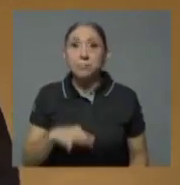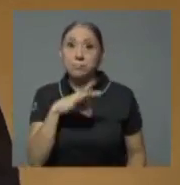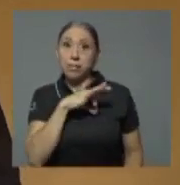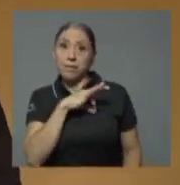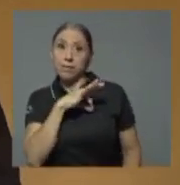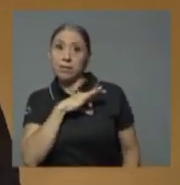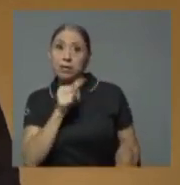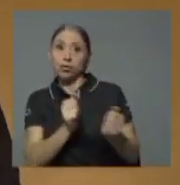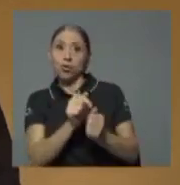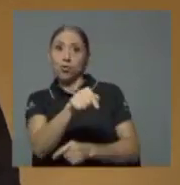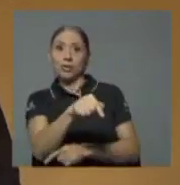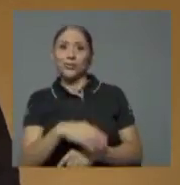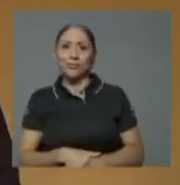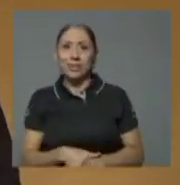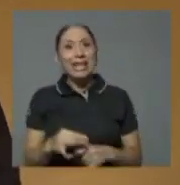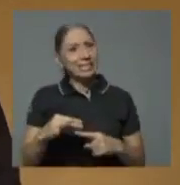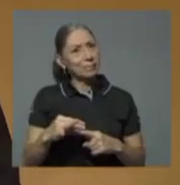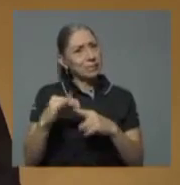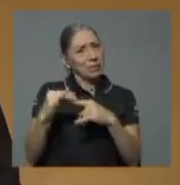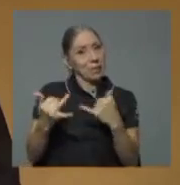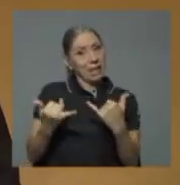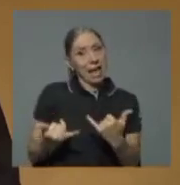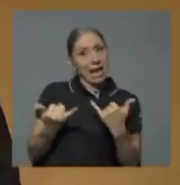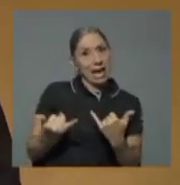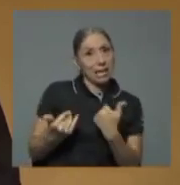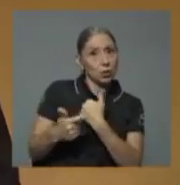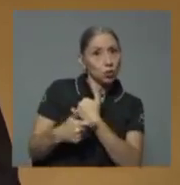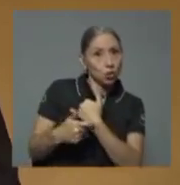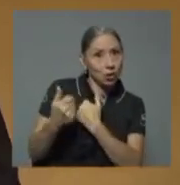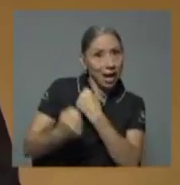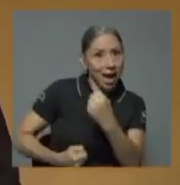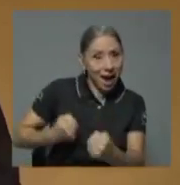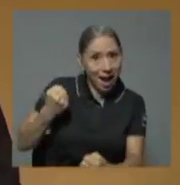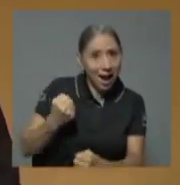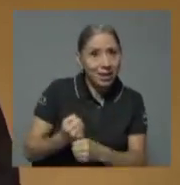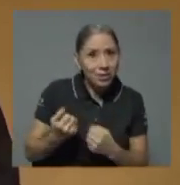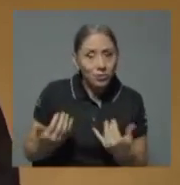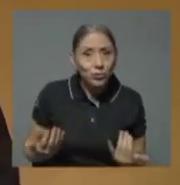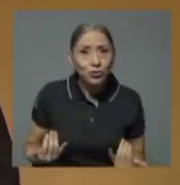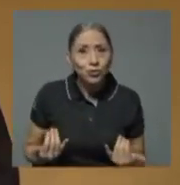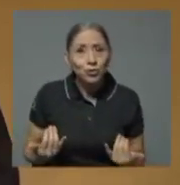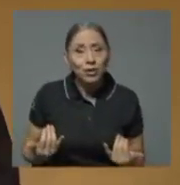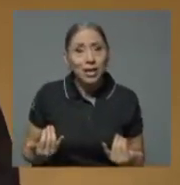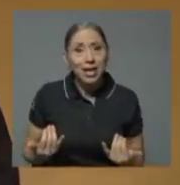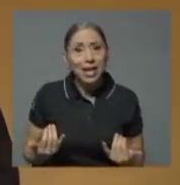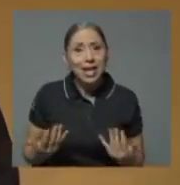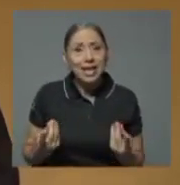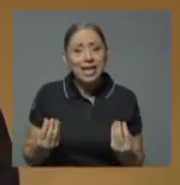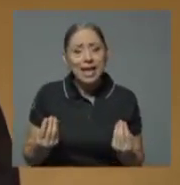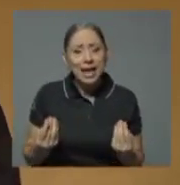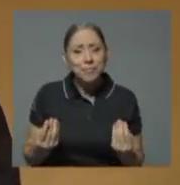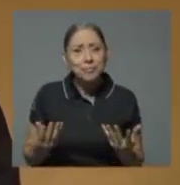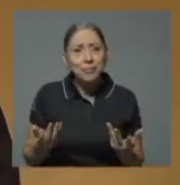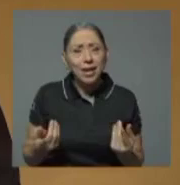beneficiándose de eso, más en estos años en que el monedero, se me escapó el